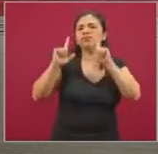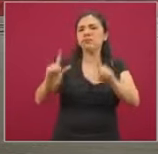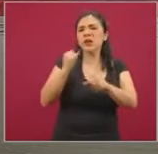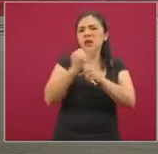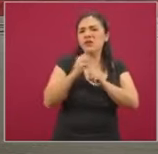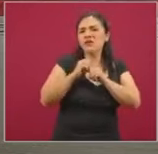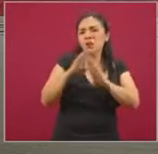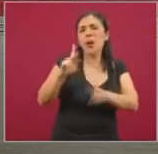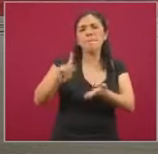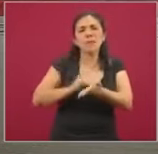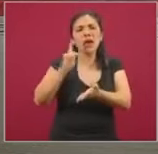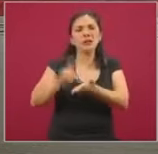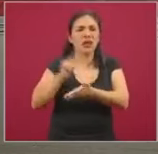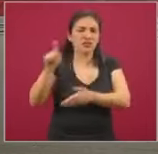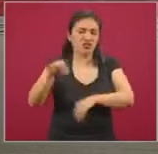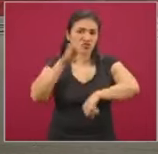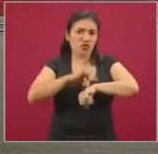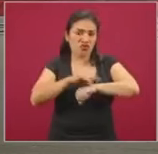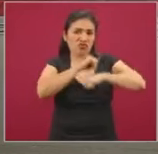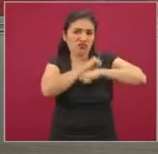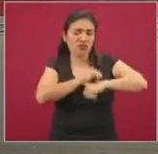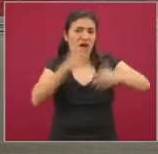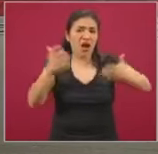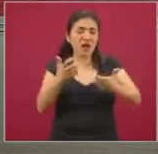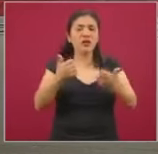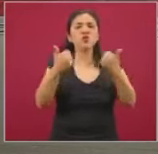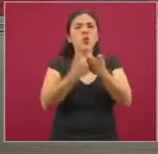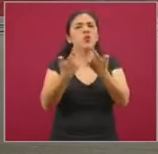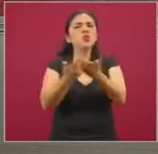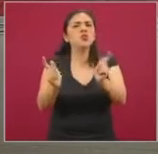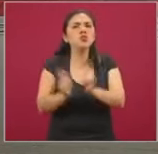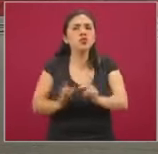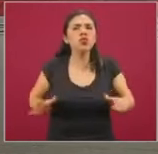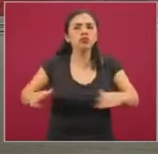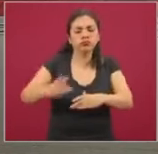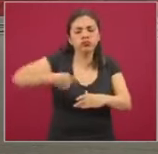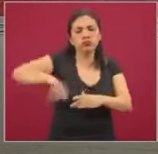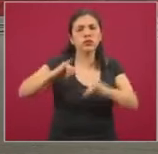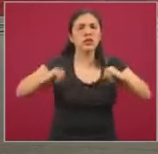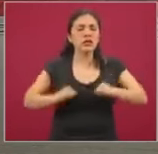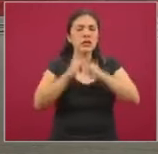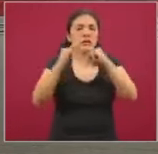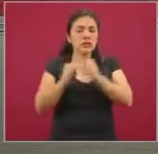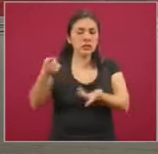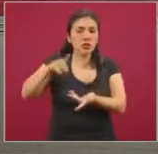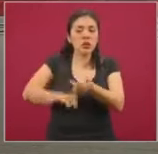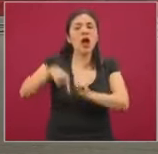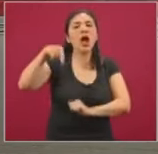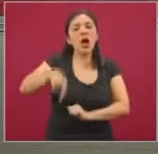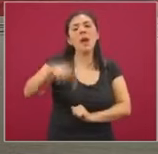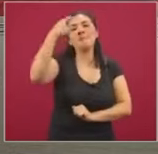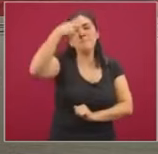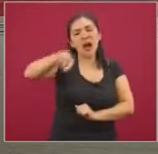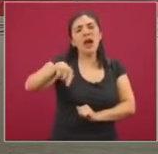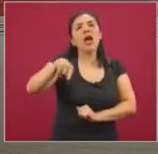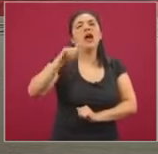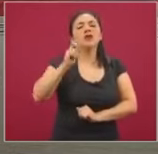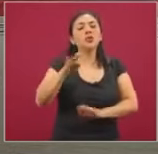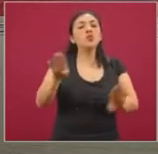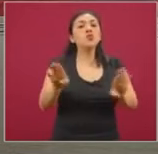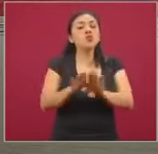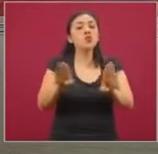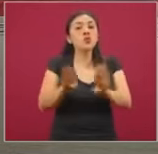el doctor ha estado desarrollando de la mano de un grupo interinstitucional que tiene que ver precisamente con el